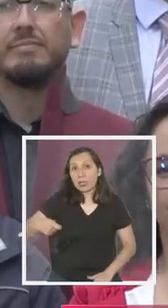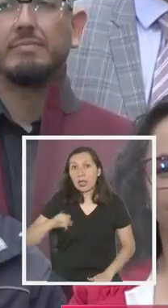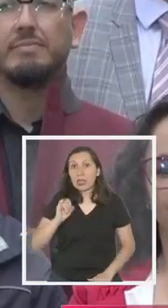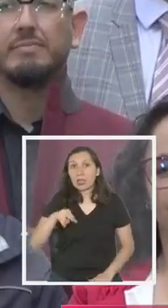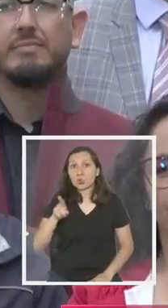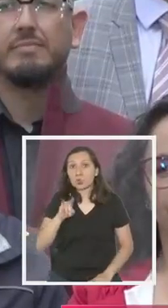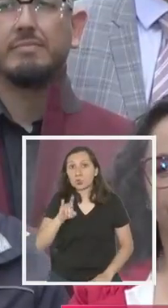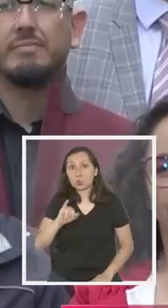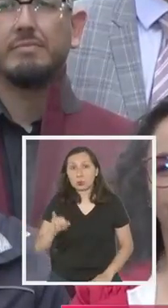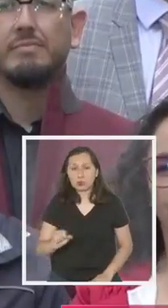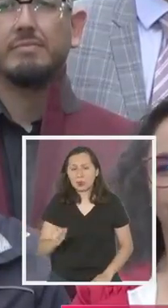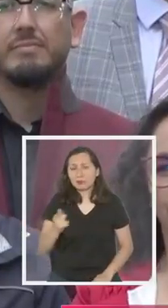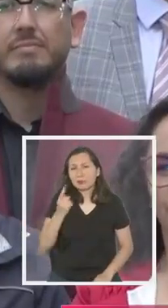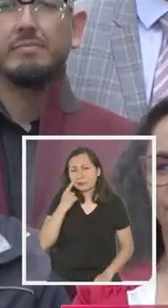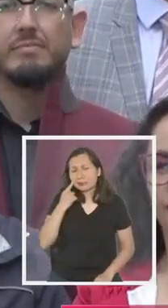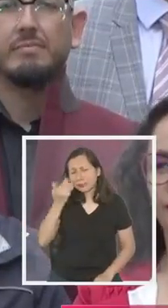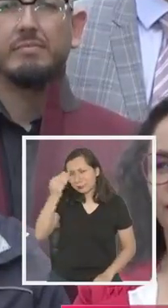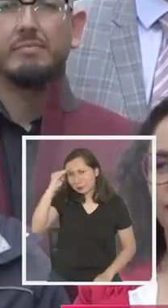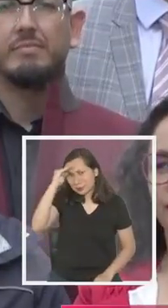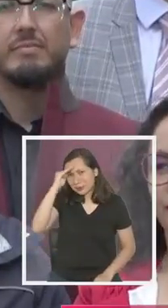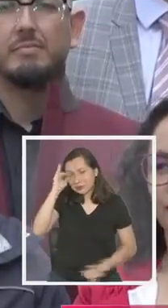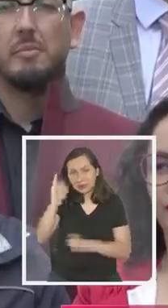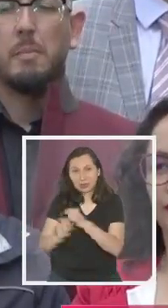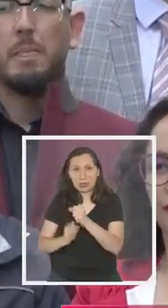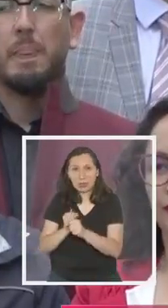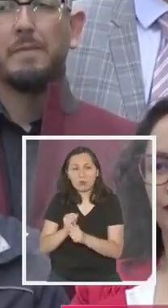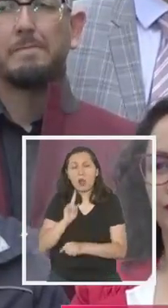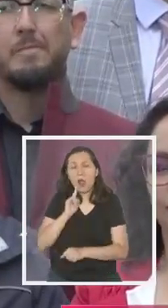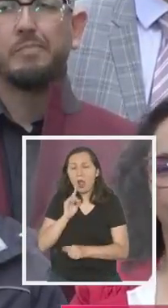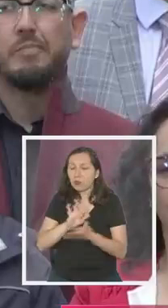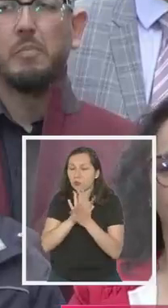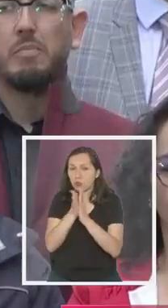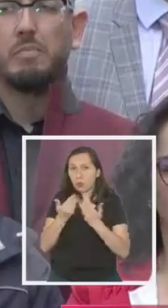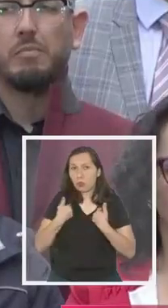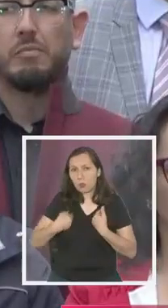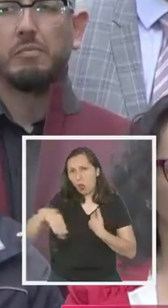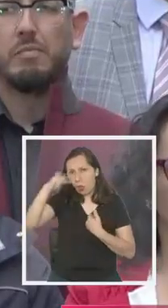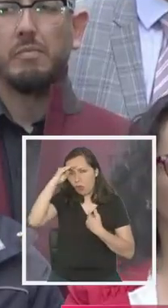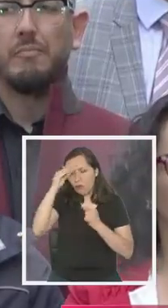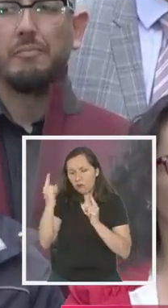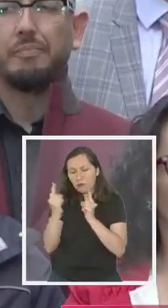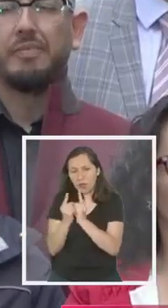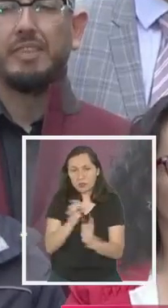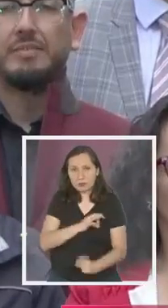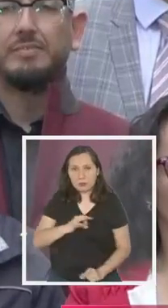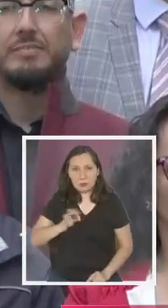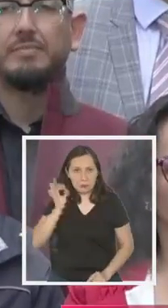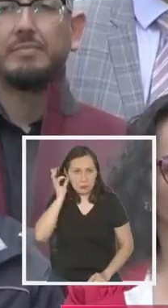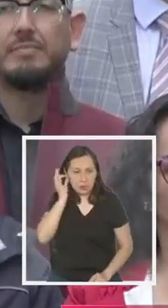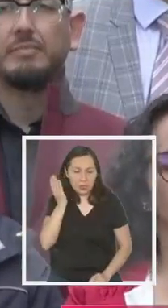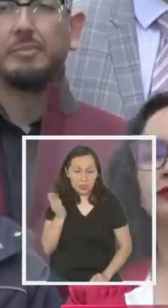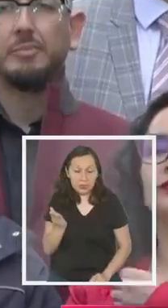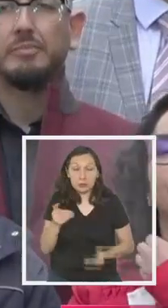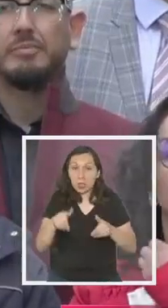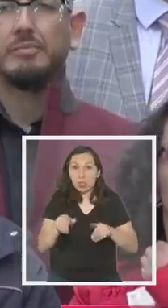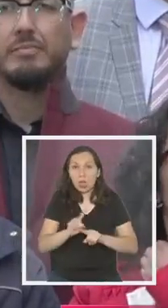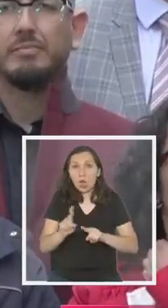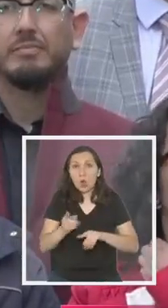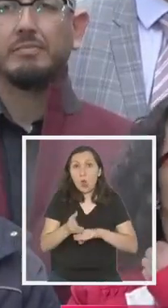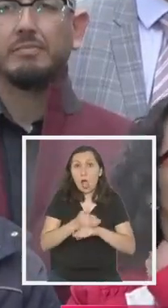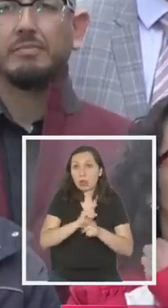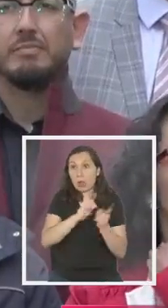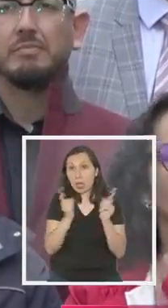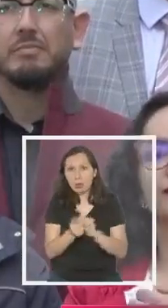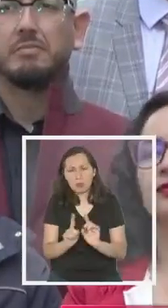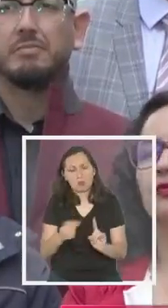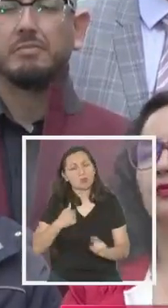Insulza, que tiene una vasta experiencia en materia internacional, ella cuenta con toda mi confianza. Por lo tanto, acá no hay que adelantar cambios, yo